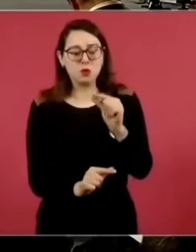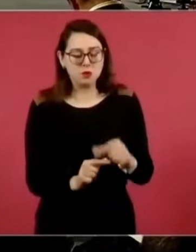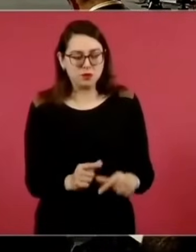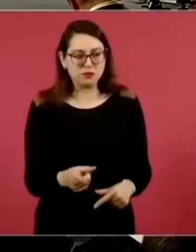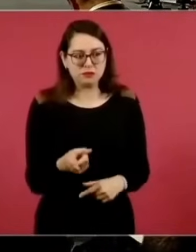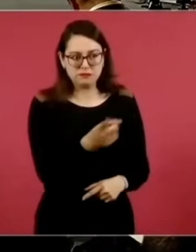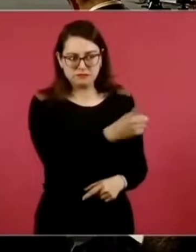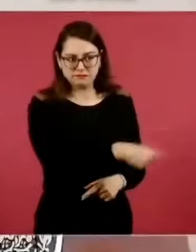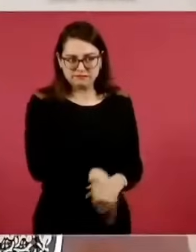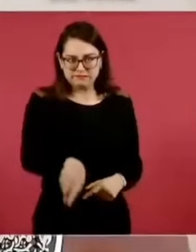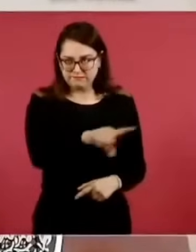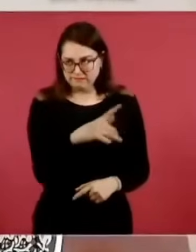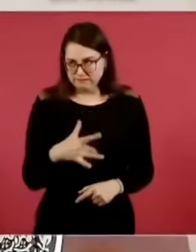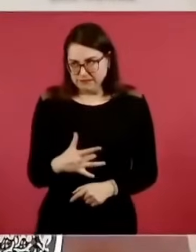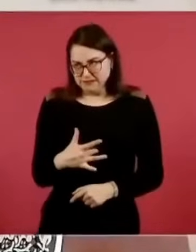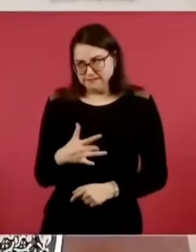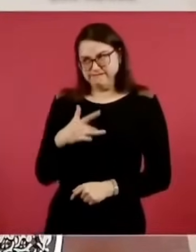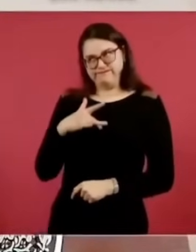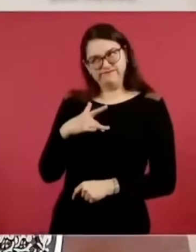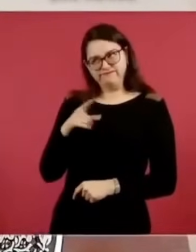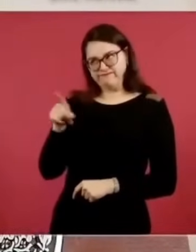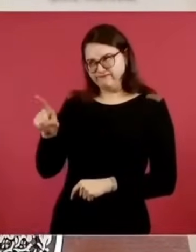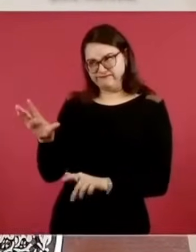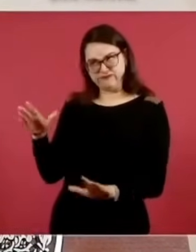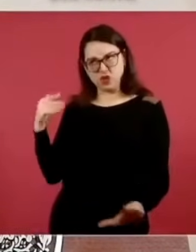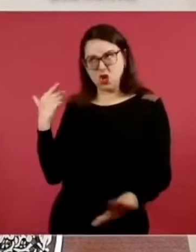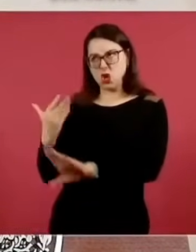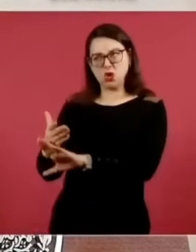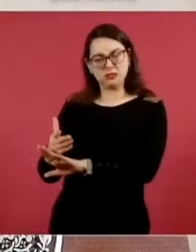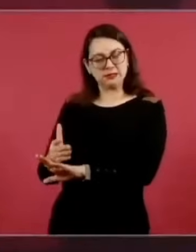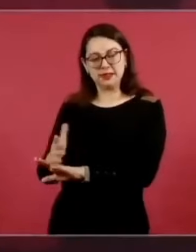opositor a la política del general Cárdenas.